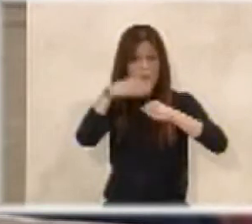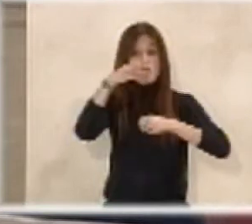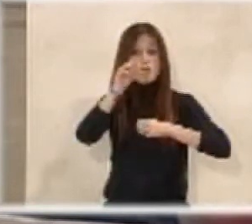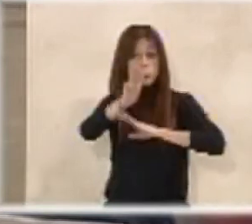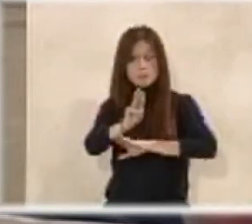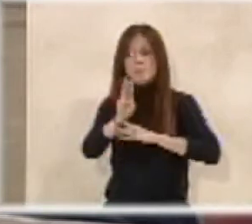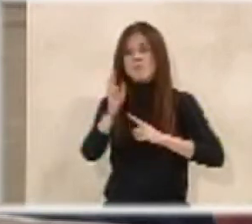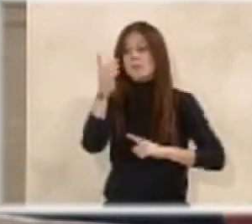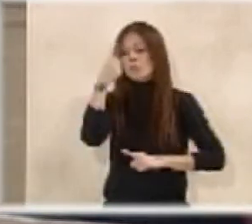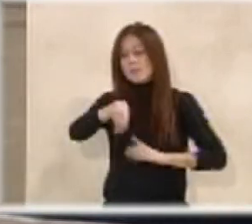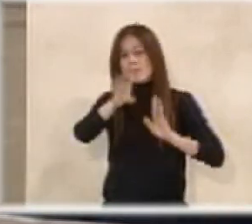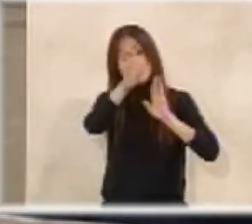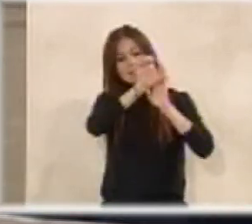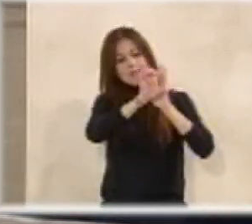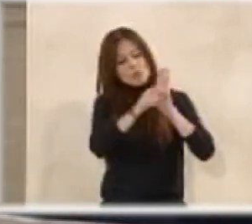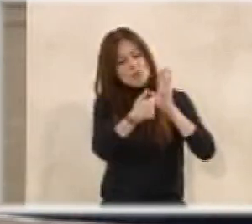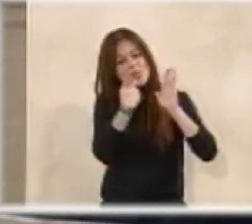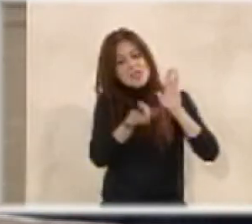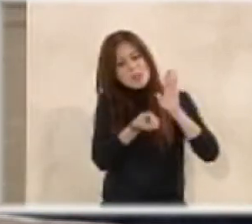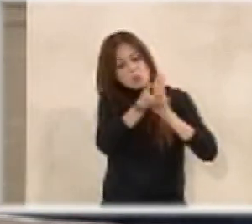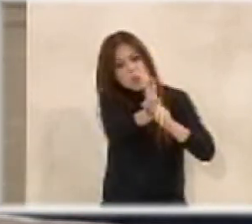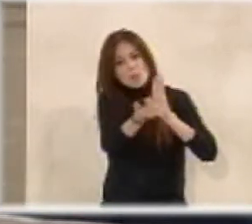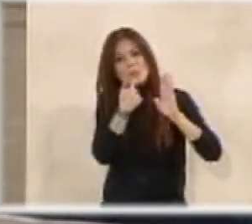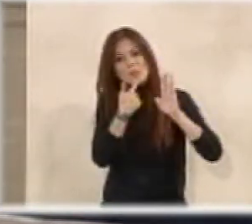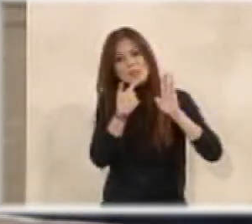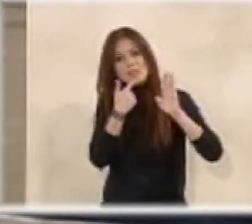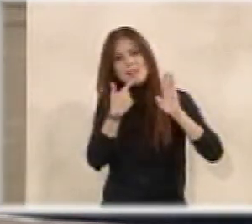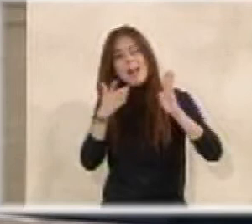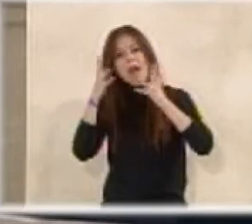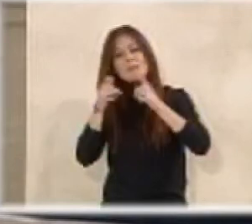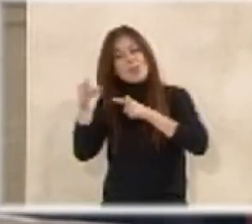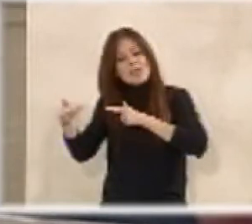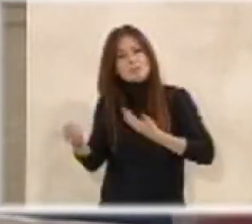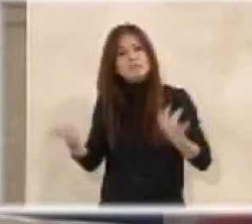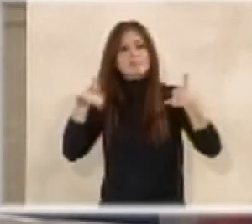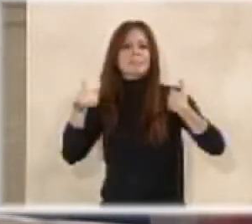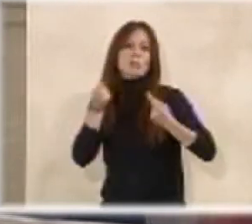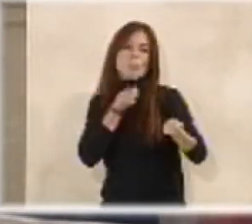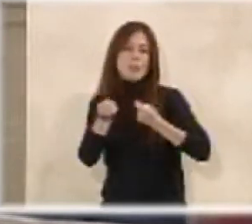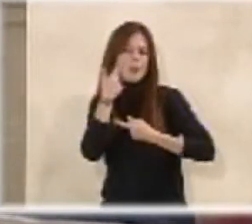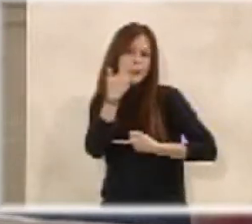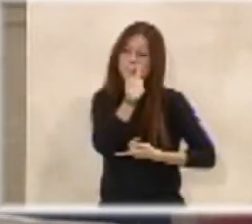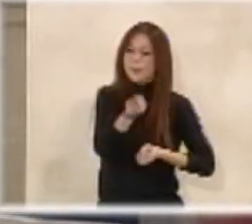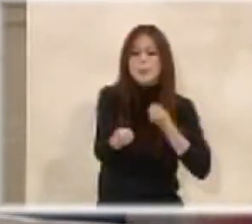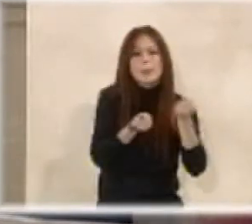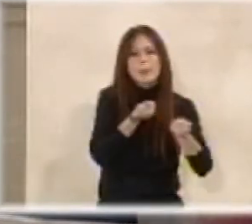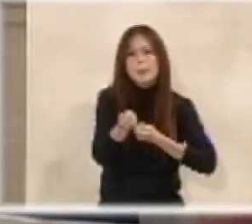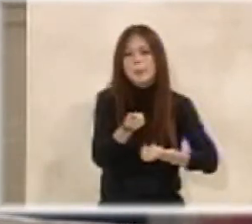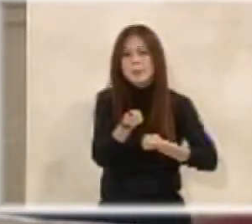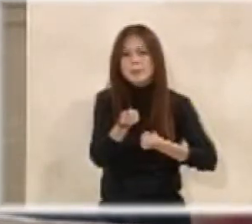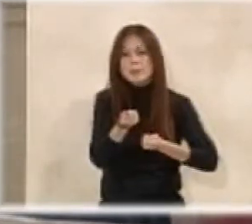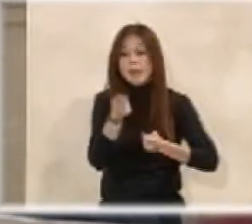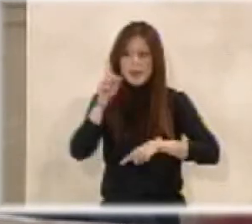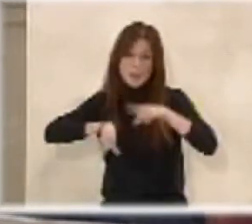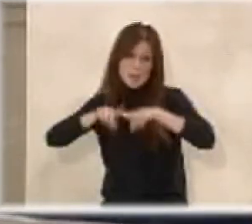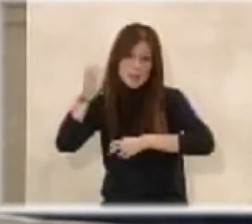estatutos que es la administración actuante siempre la que debe de controlar, vigilar y supervisar, dentro de la autonomía